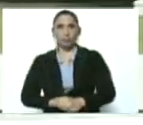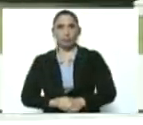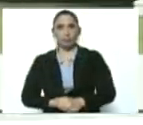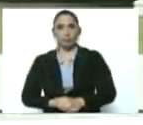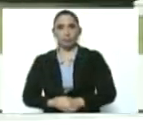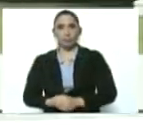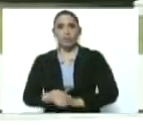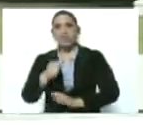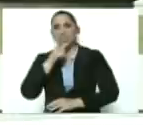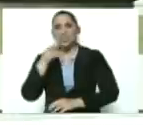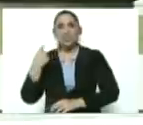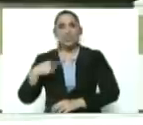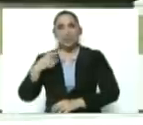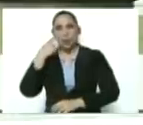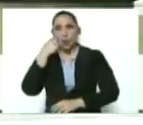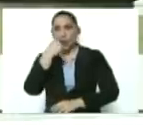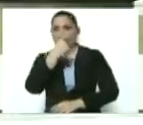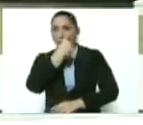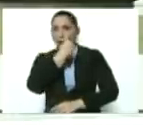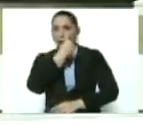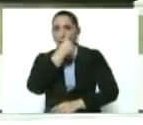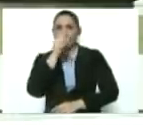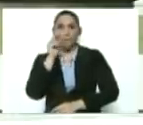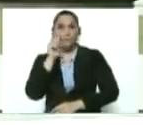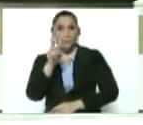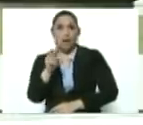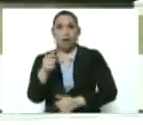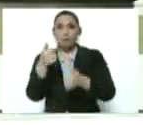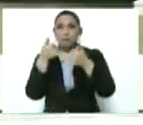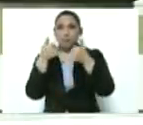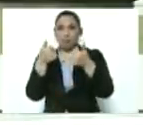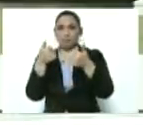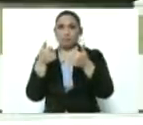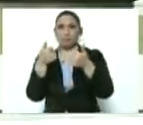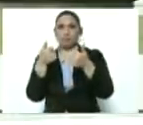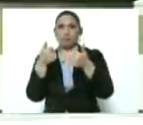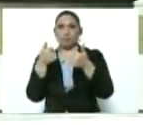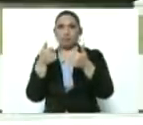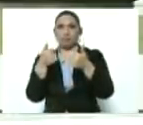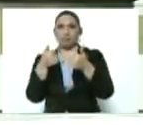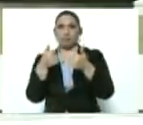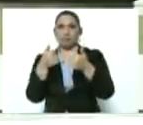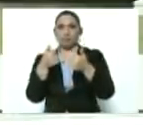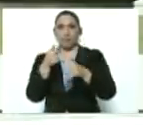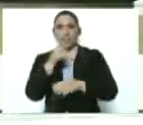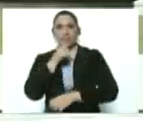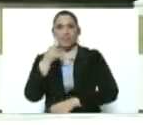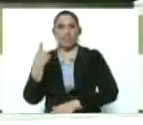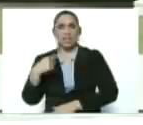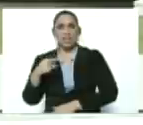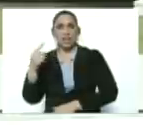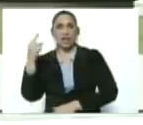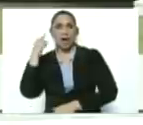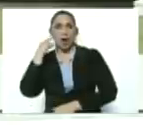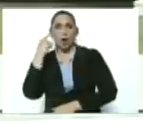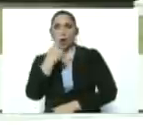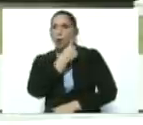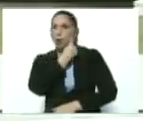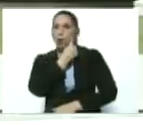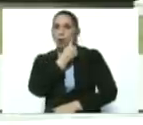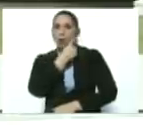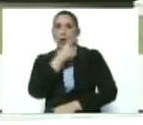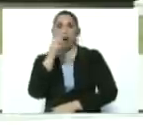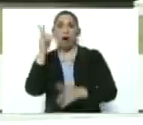tenga ojos que vea bien quien tenga oídos que escuche